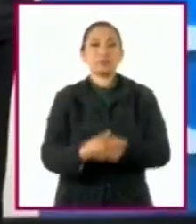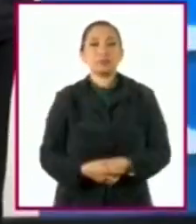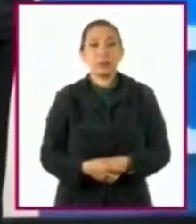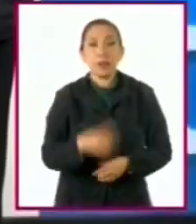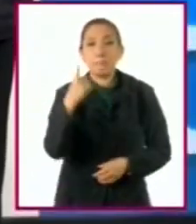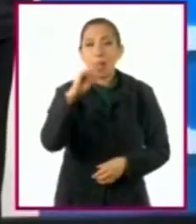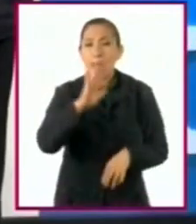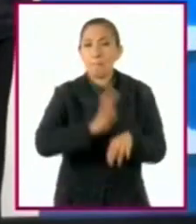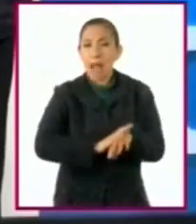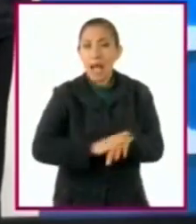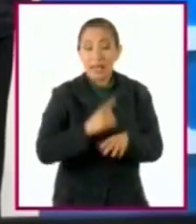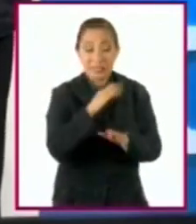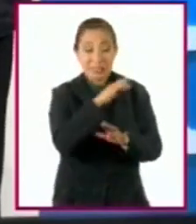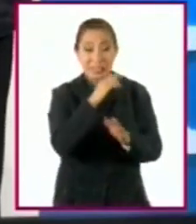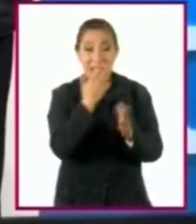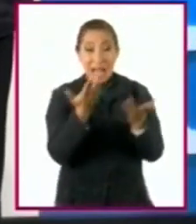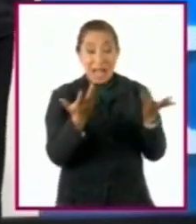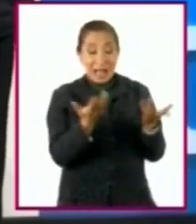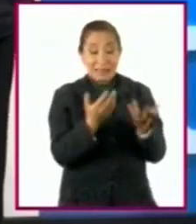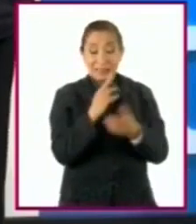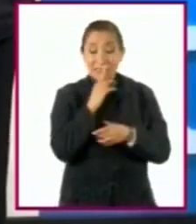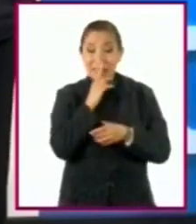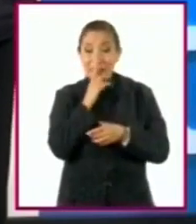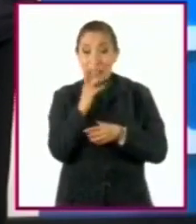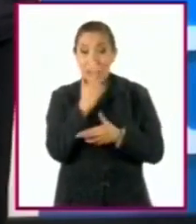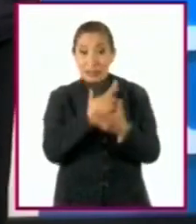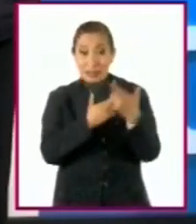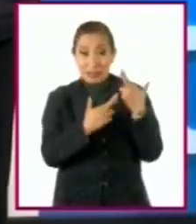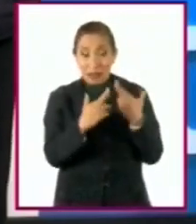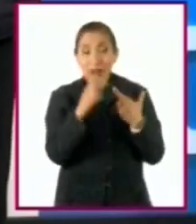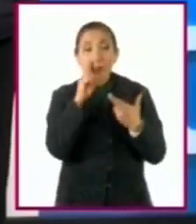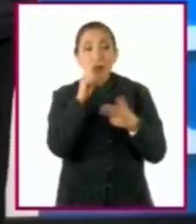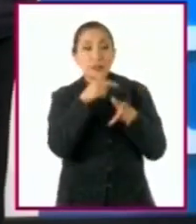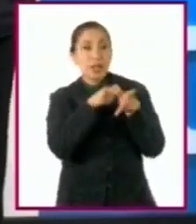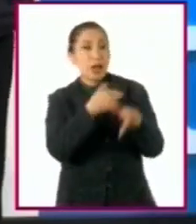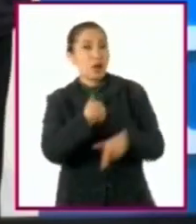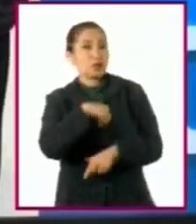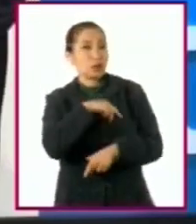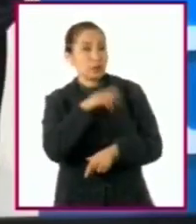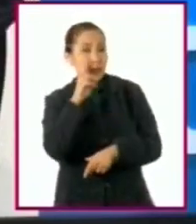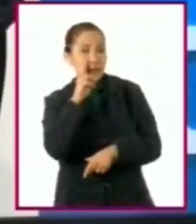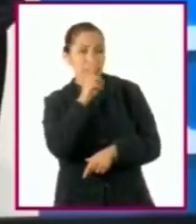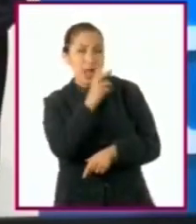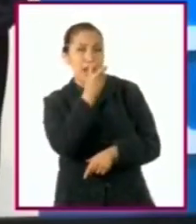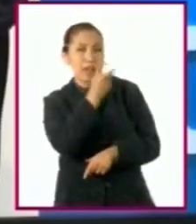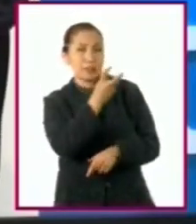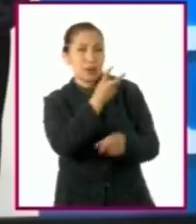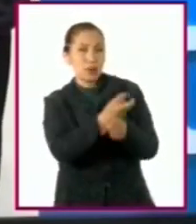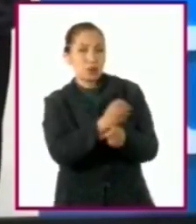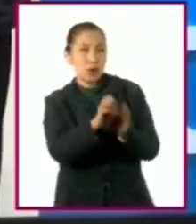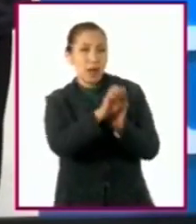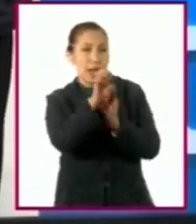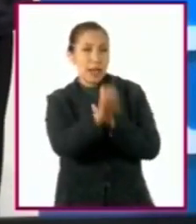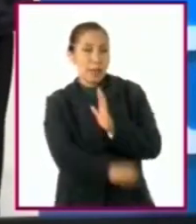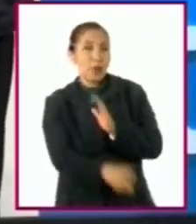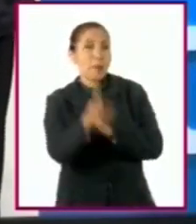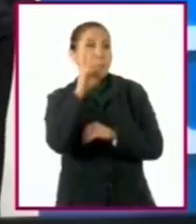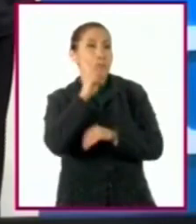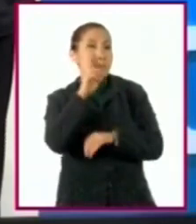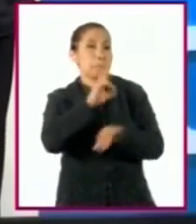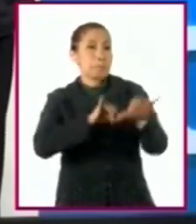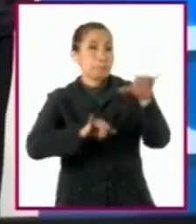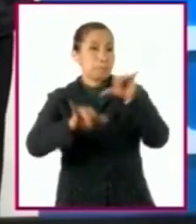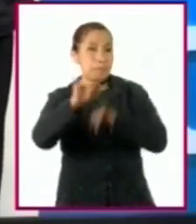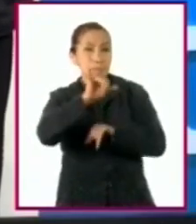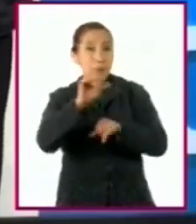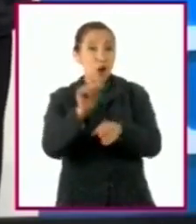Para reforzar el principio de acción y reacción, invitamos a que sigan con nosotros y observen el segundo ejemplo experimental,